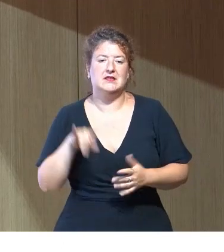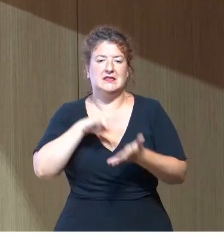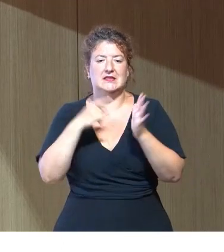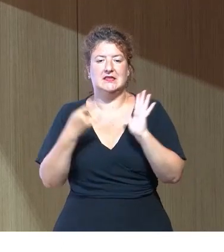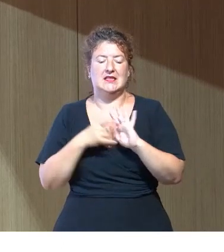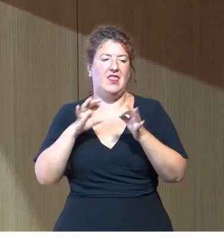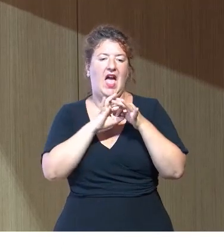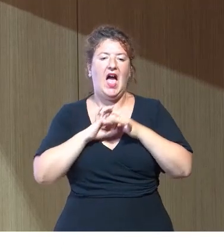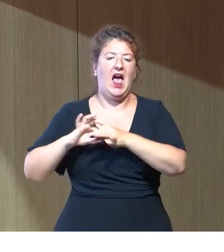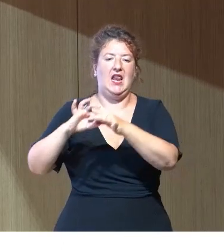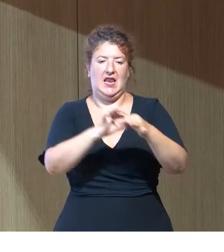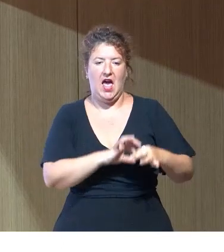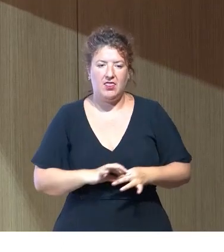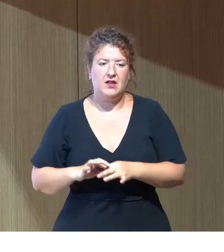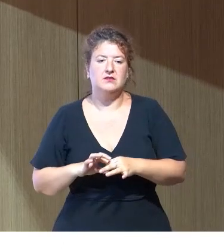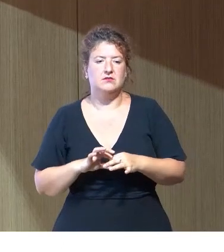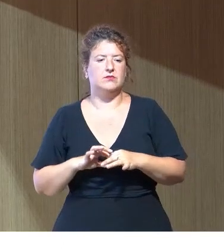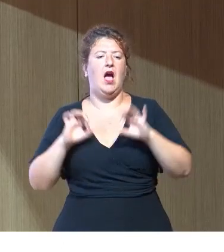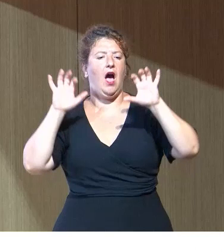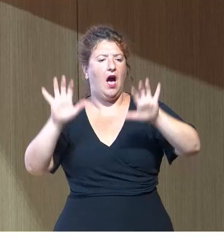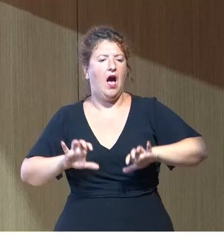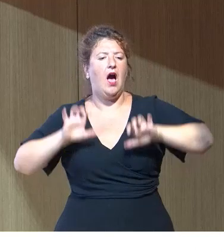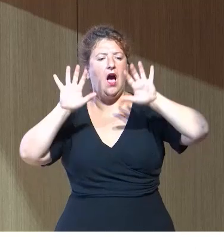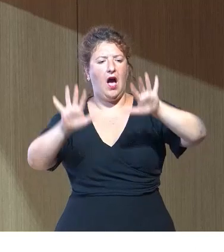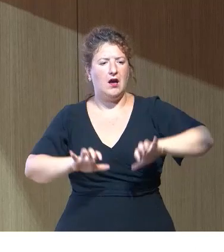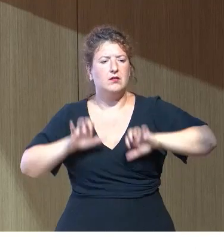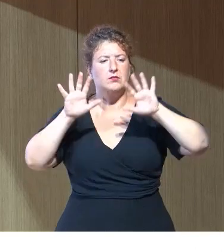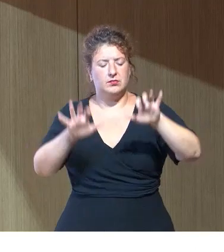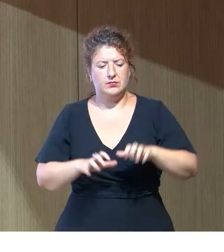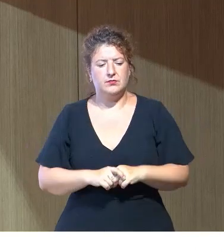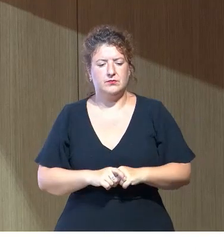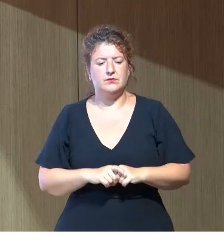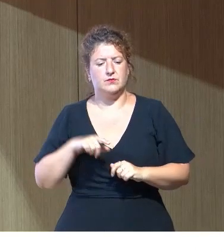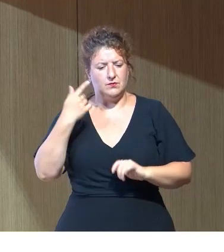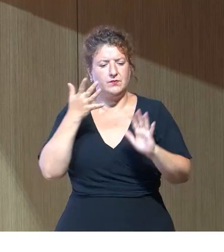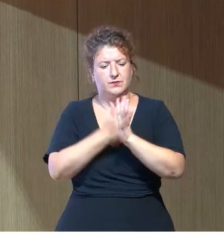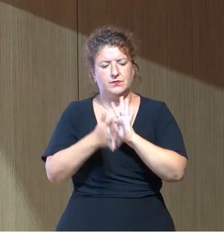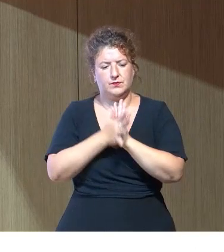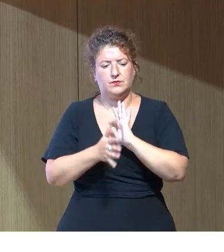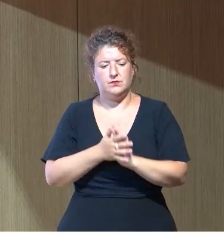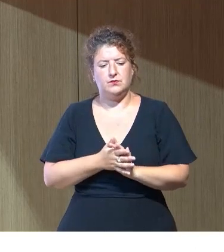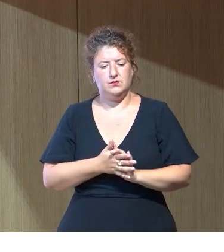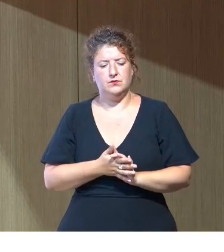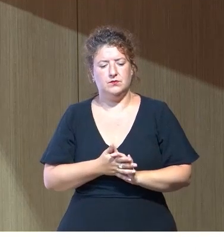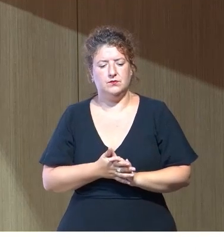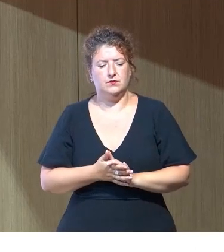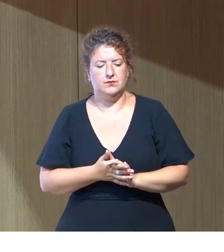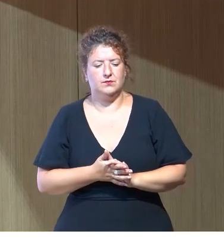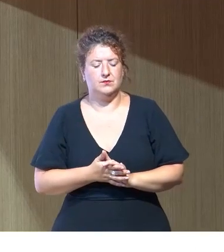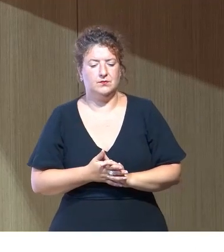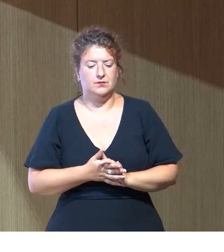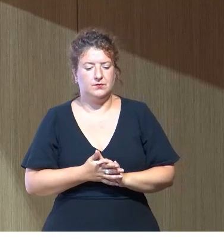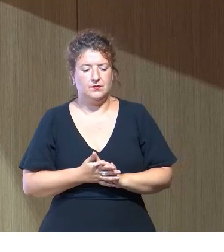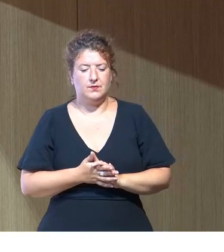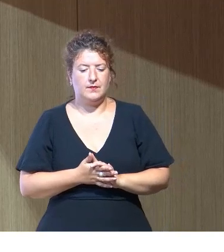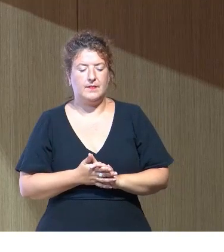y técnicas alianzas Así que han aprendido y que han extendido luego lo explicaremos su buen hacer más allá